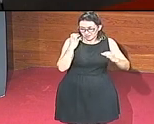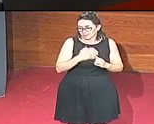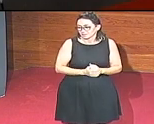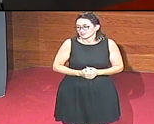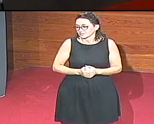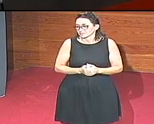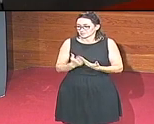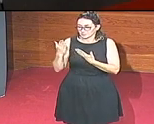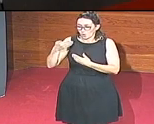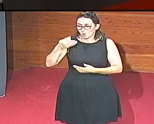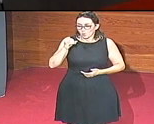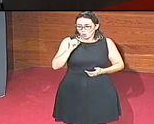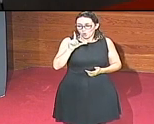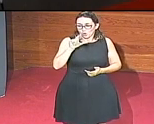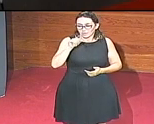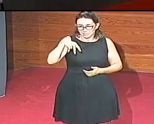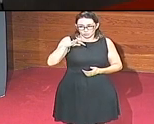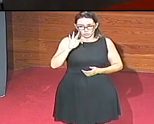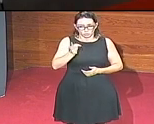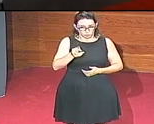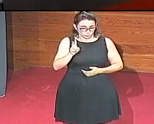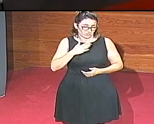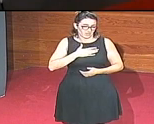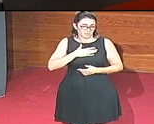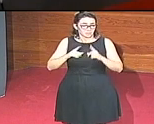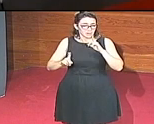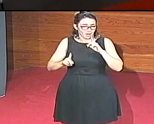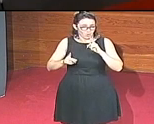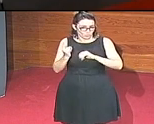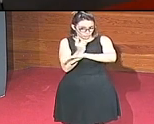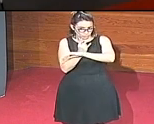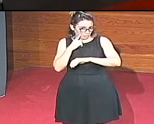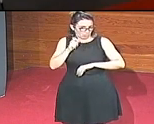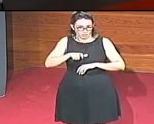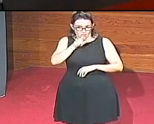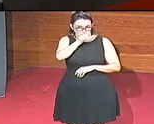este es bolinches insumos que hay en bilbao que no conoce nadie